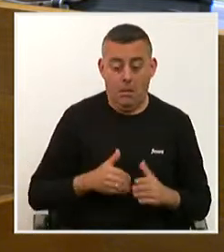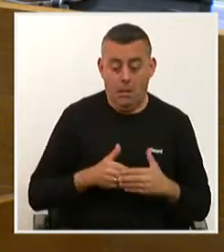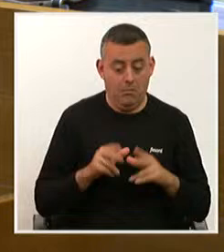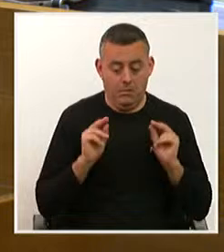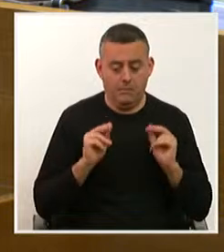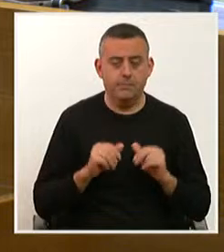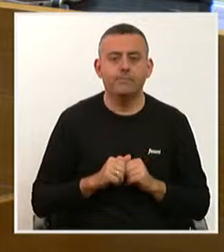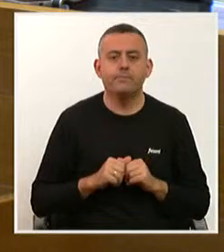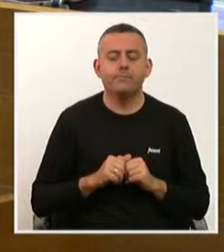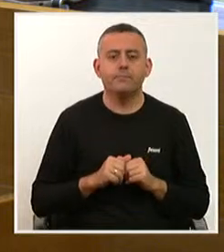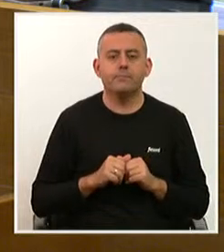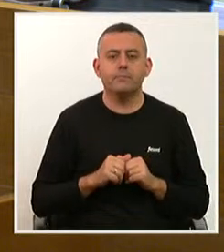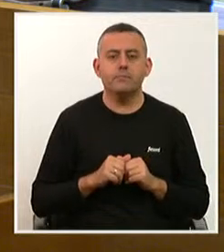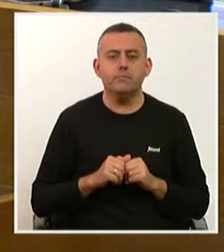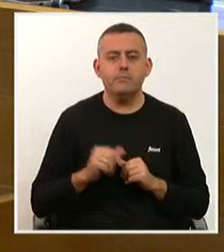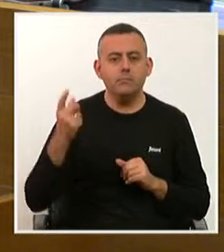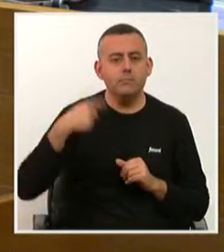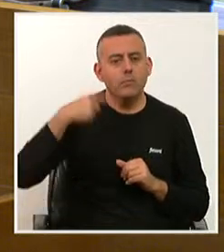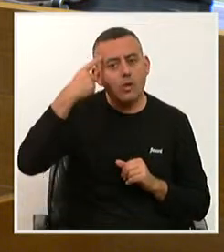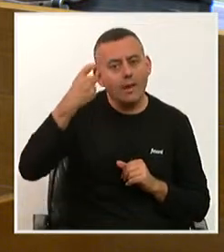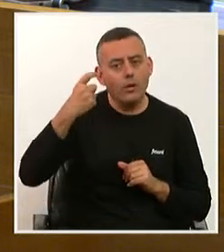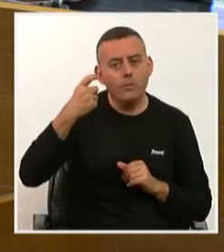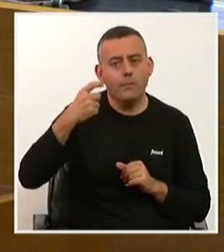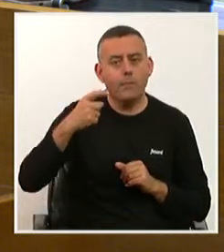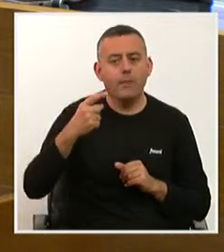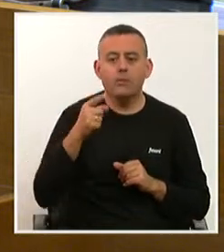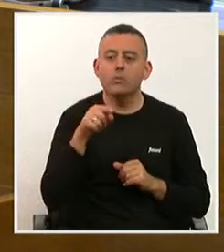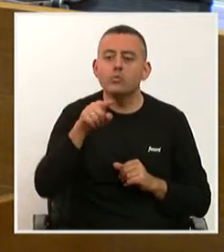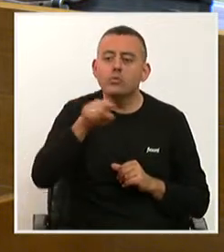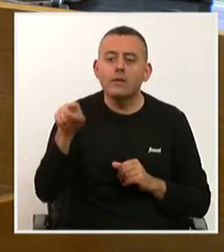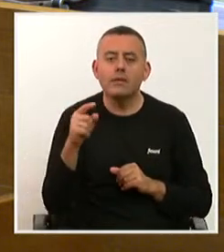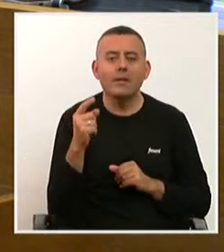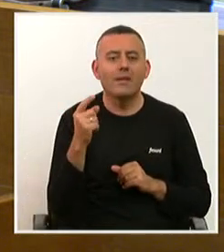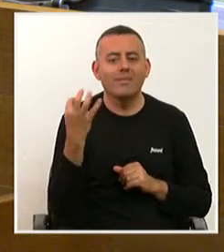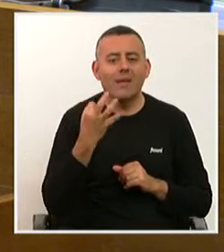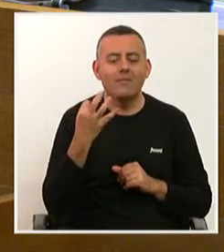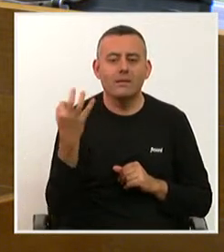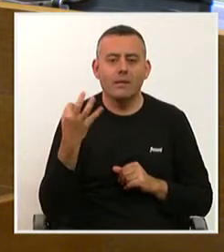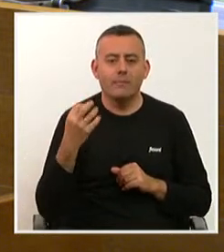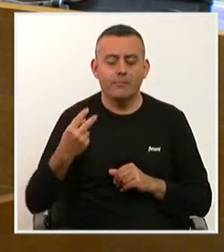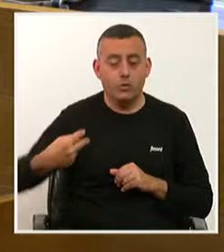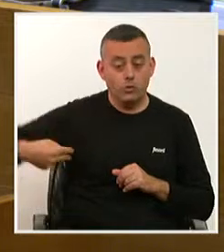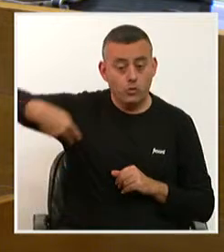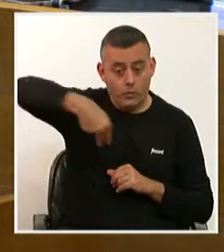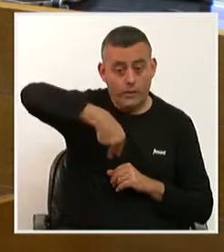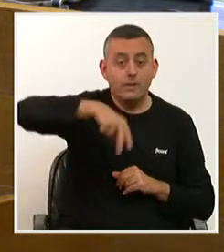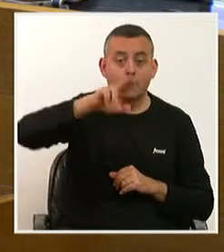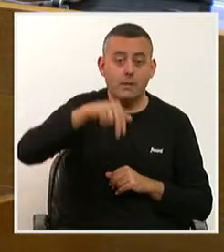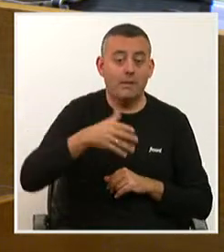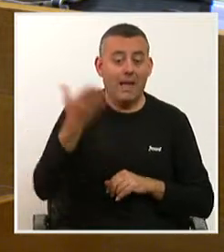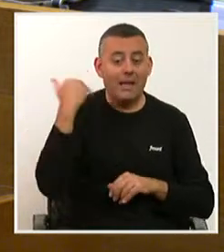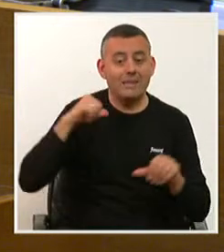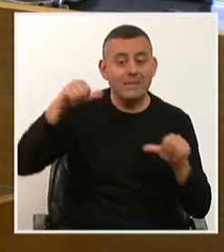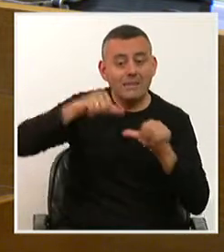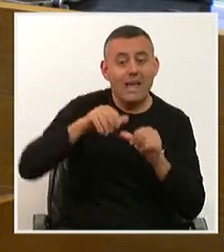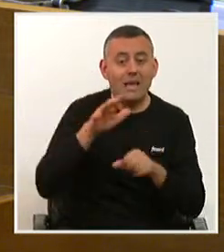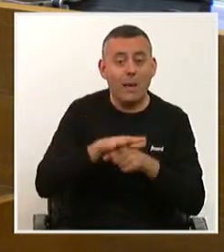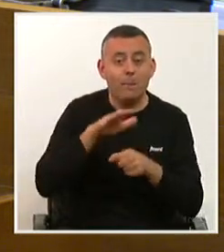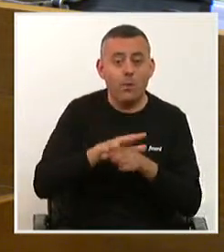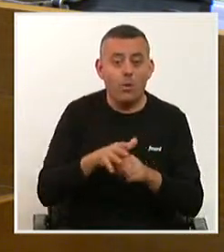creo que ustedes lo que tienen que hacer es subir aquí y pedir perdón por la gestión que ha hecho del campo valenciano